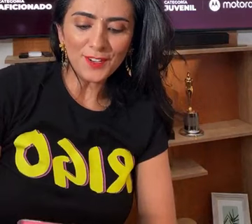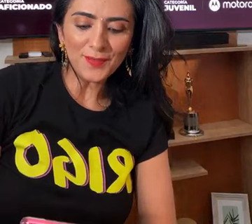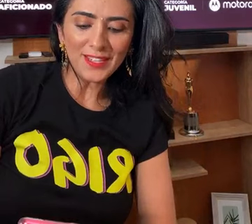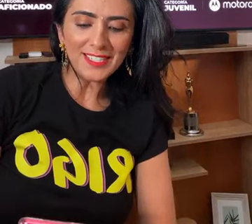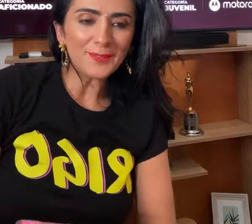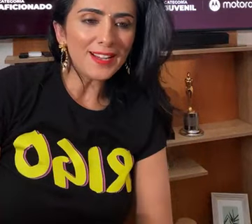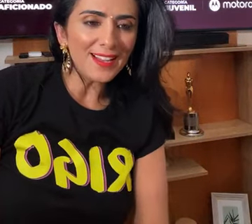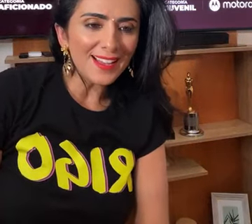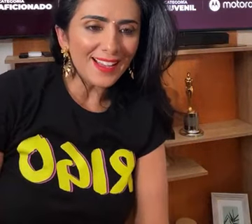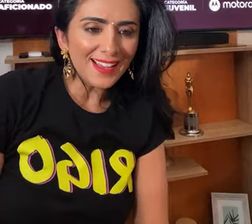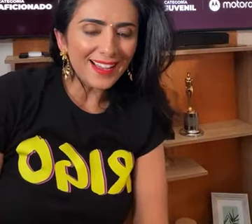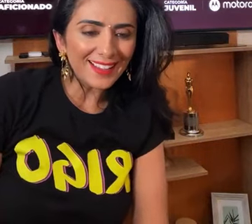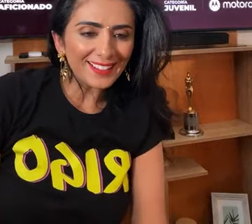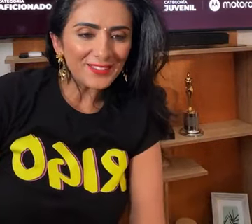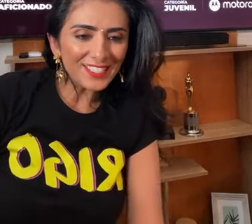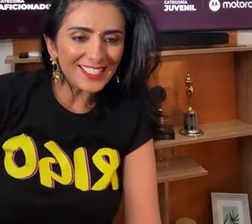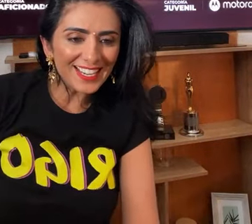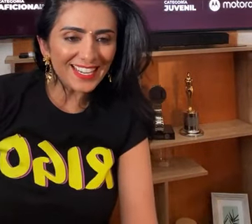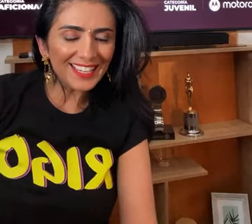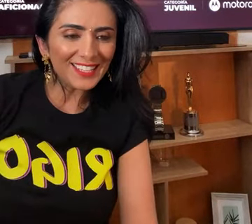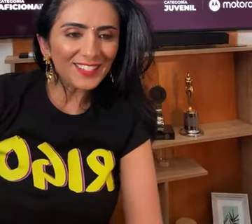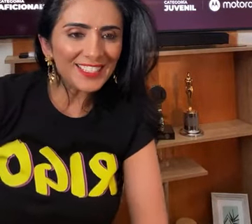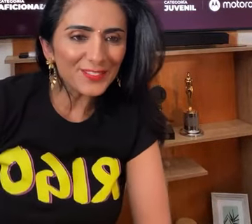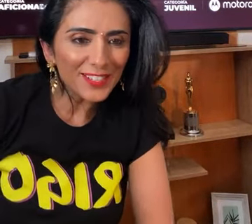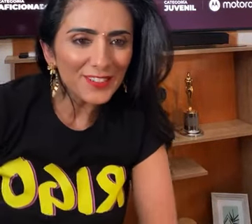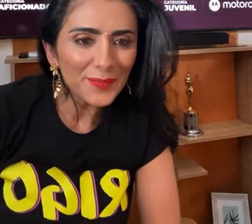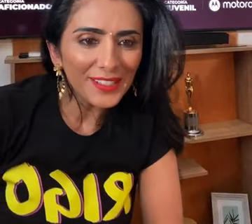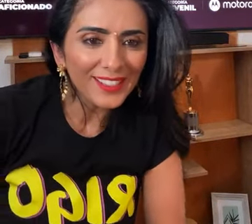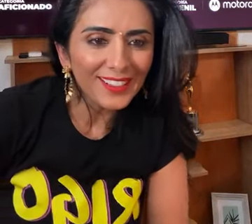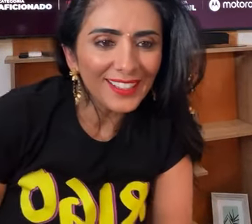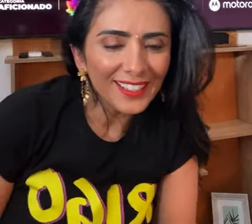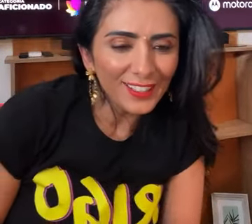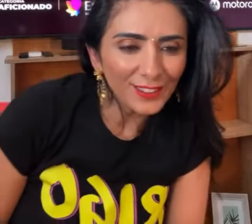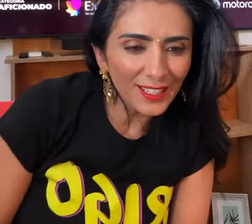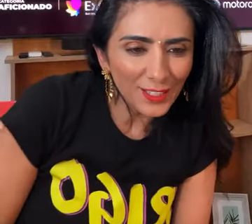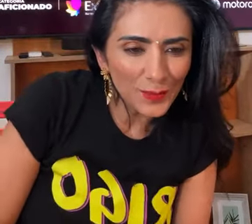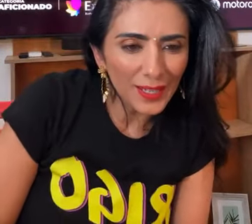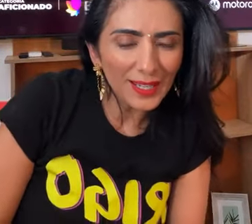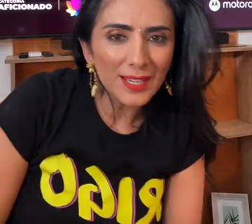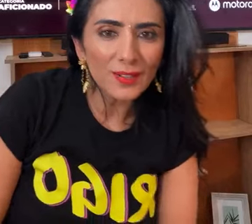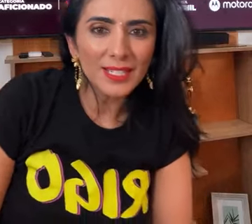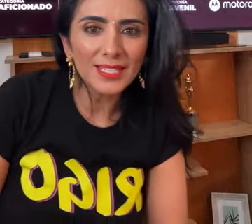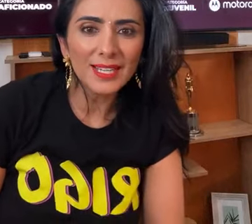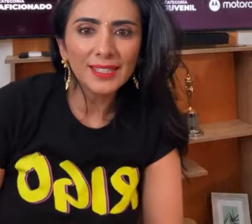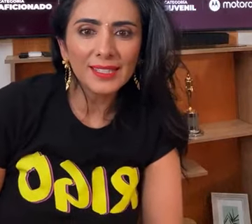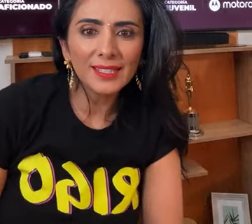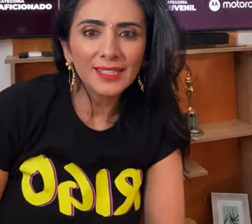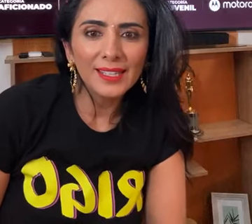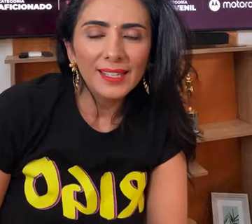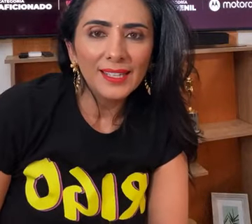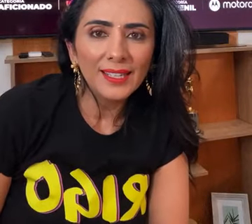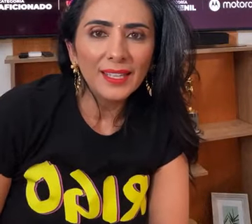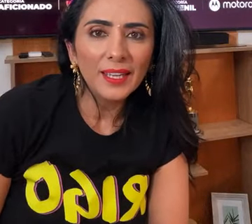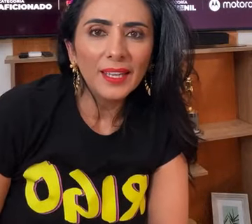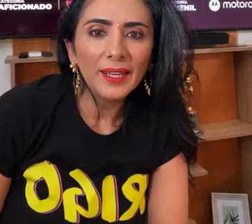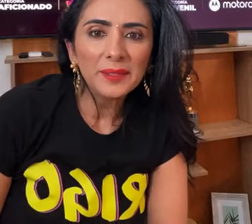Bueno, ¿cómo les va? ¿Cómo les ha ido? Les damos la bienvenida. Qué rico tenerlos por acá. Voy a echar,